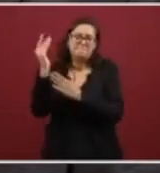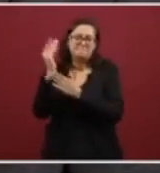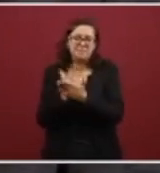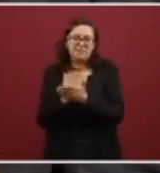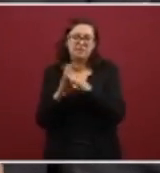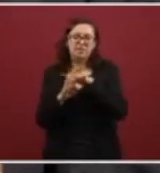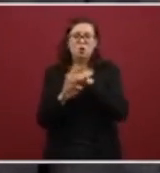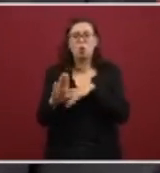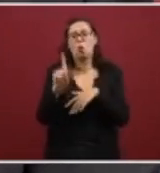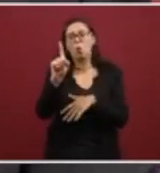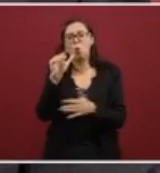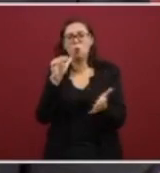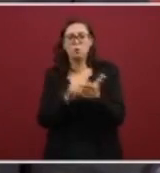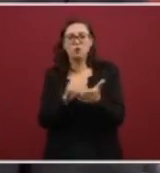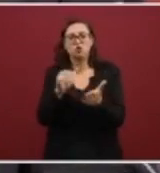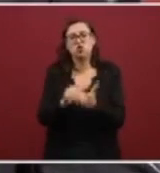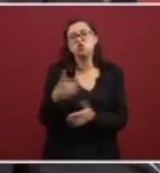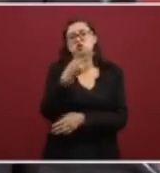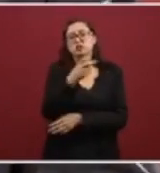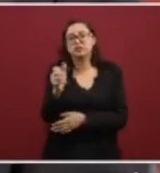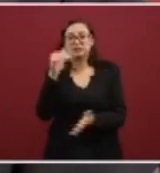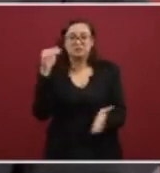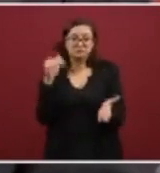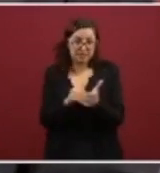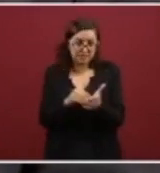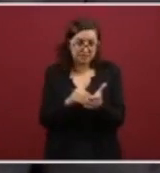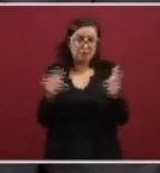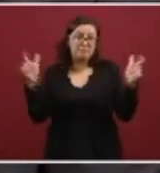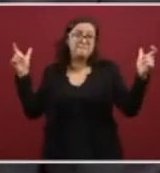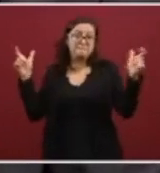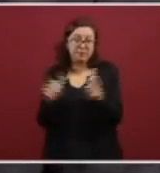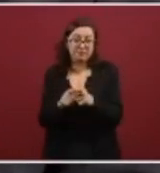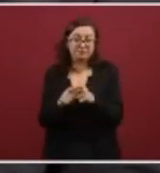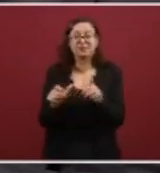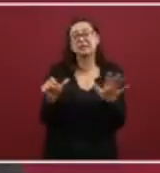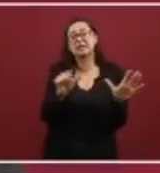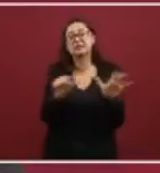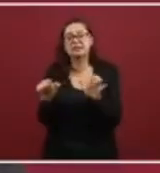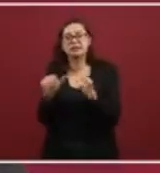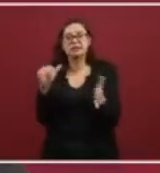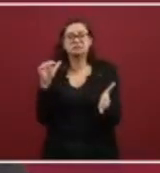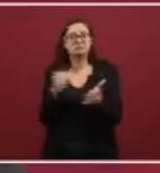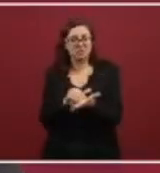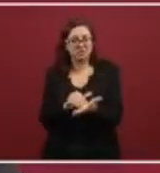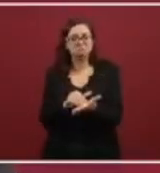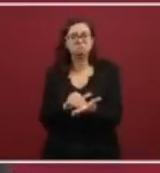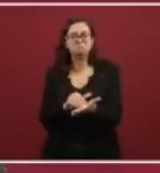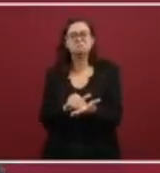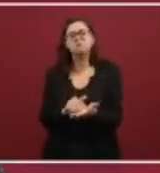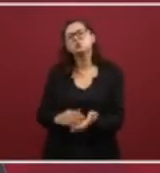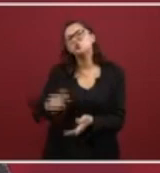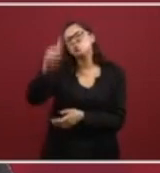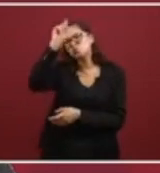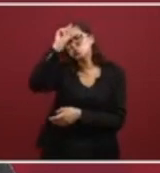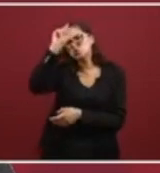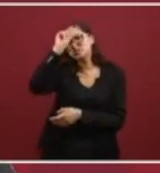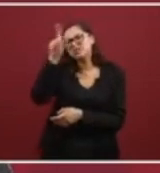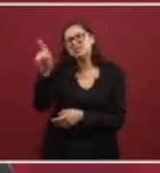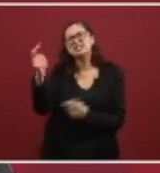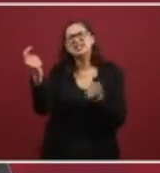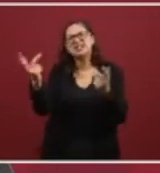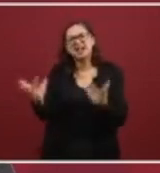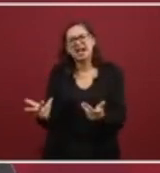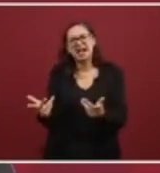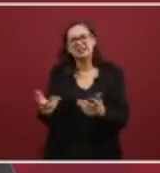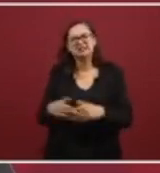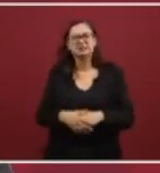de 1,200,000 personas a 600,000 personas más o menos, Y lo que hace Turquía es, bueno, a cambio